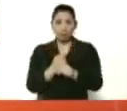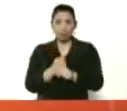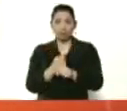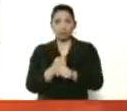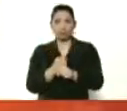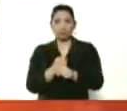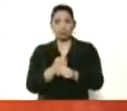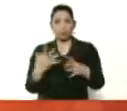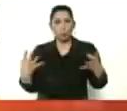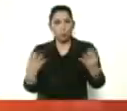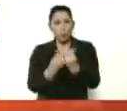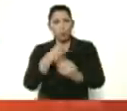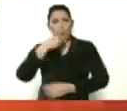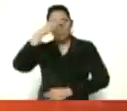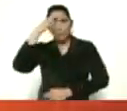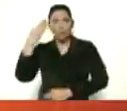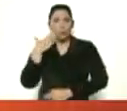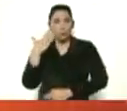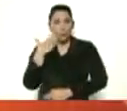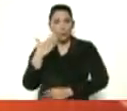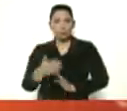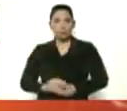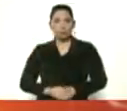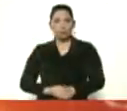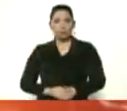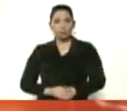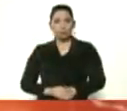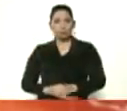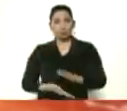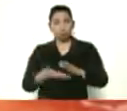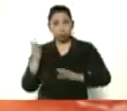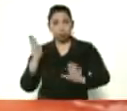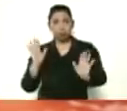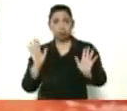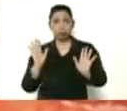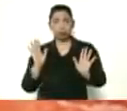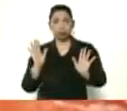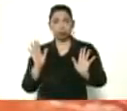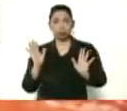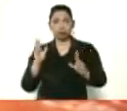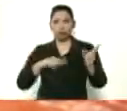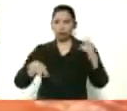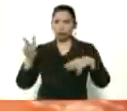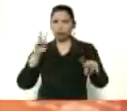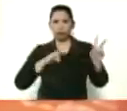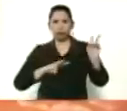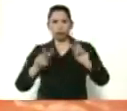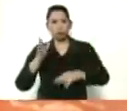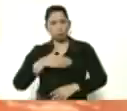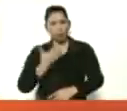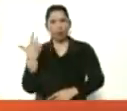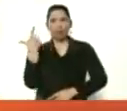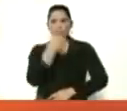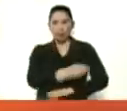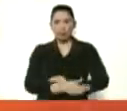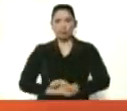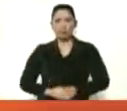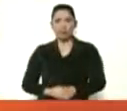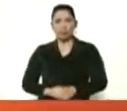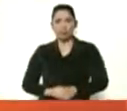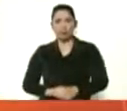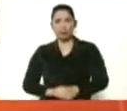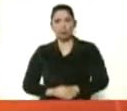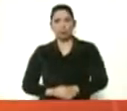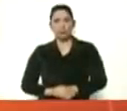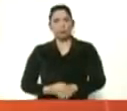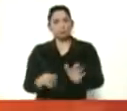sus padres o un representante, salga a más lugar de su